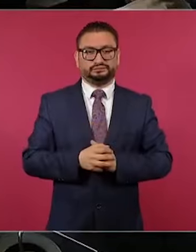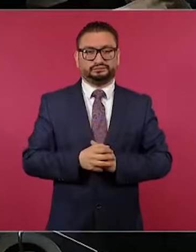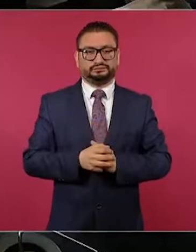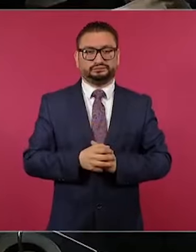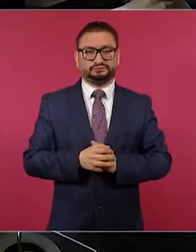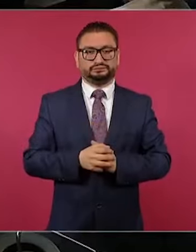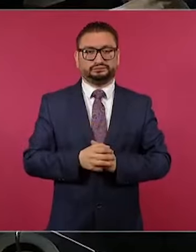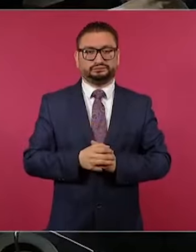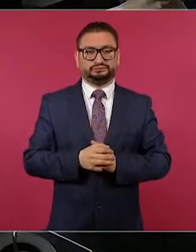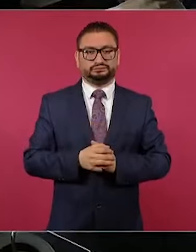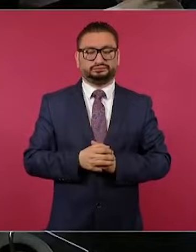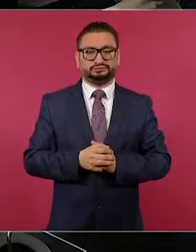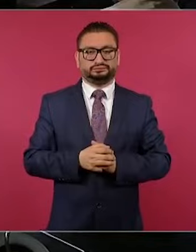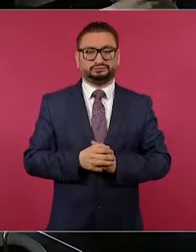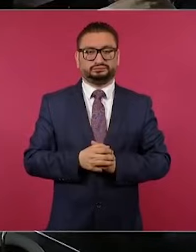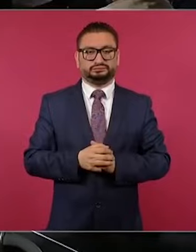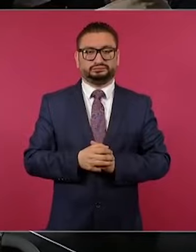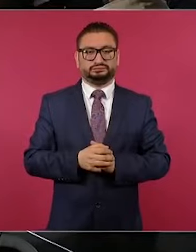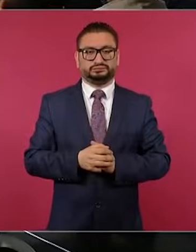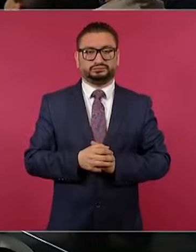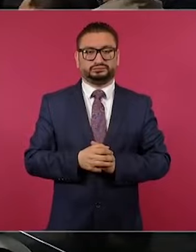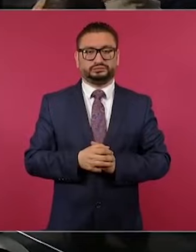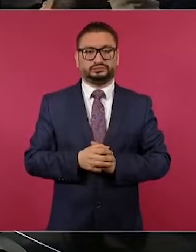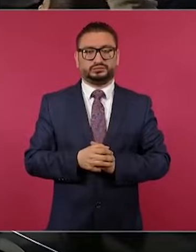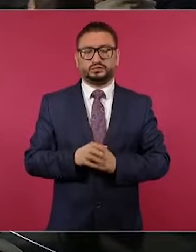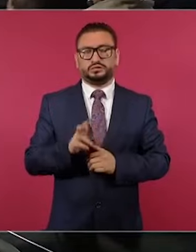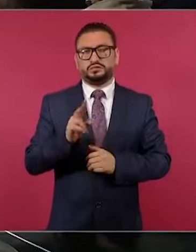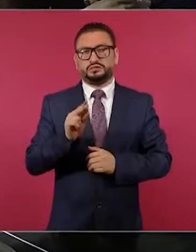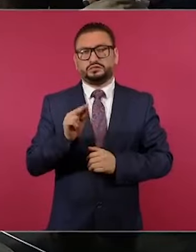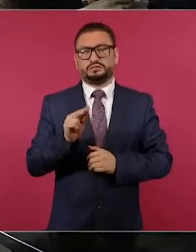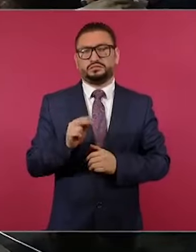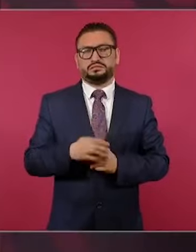militar, presidente? No, no,